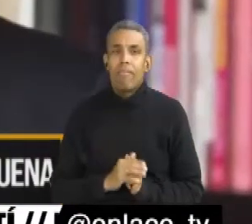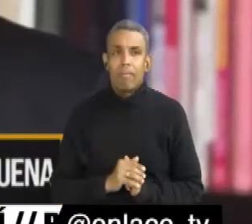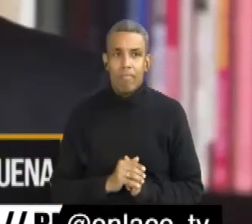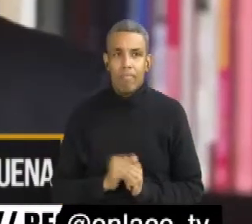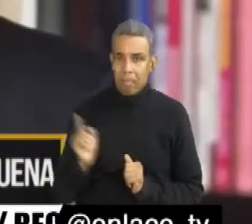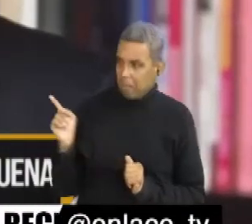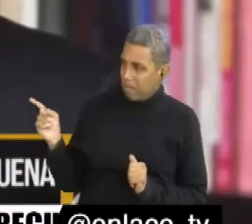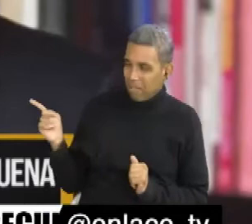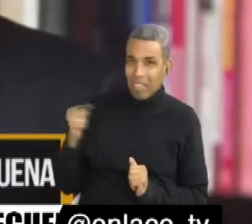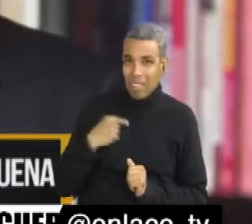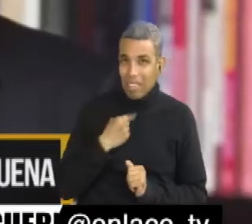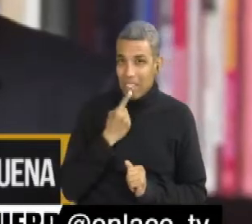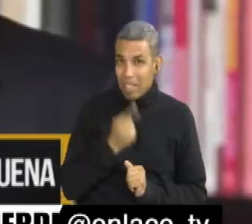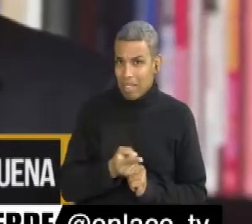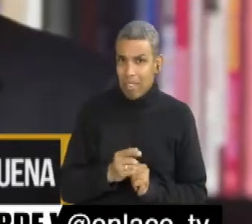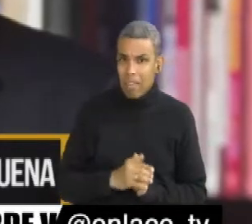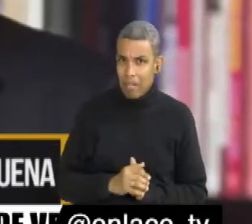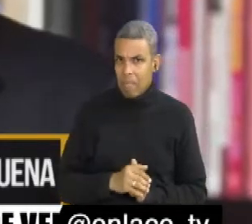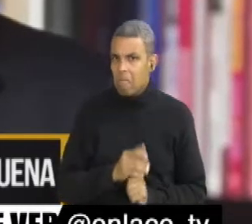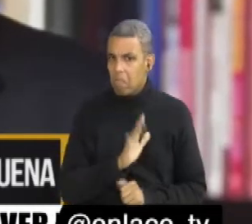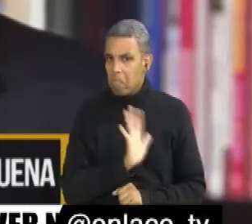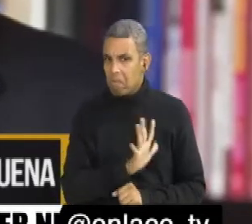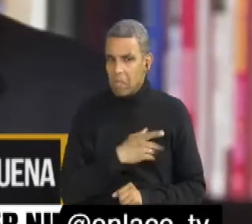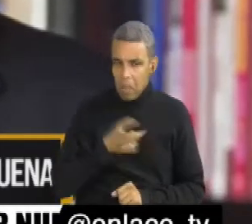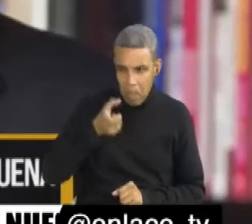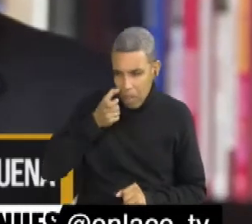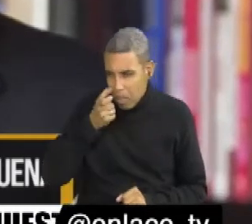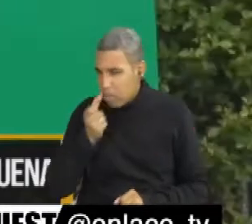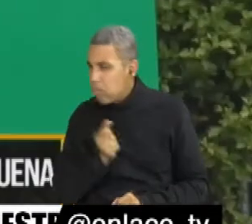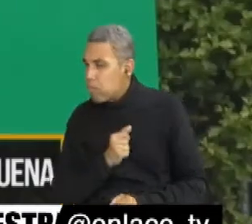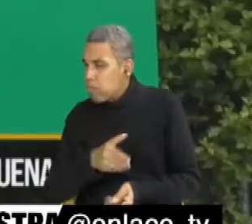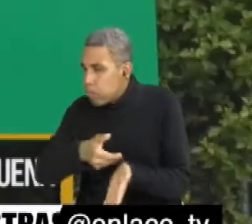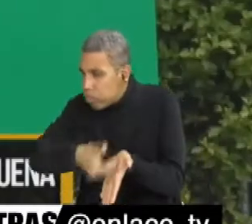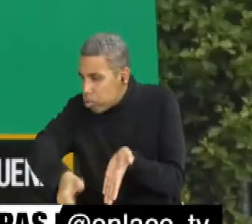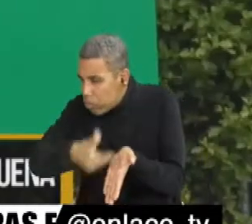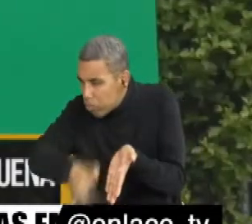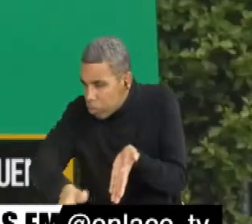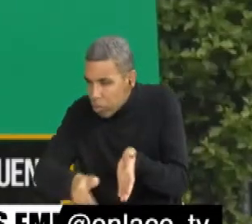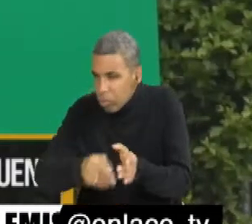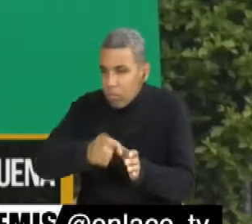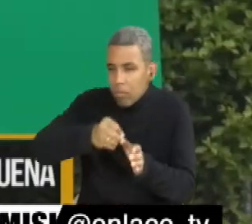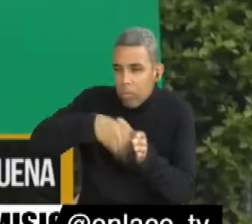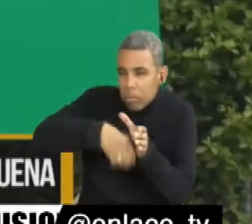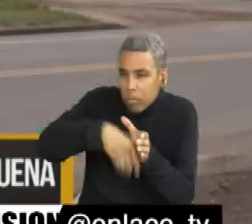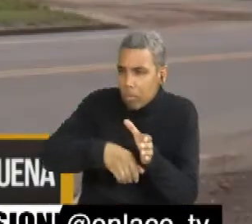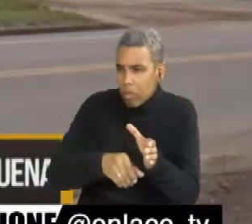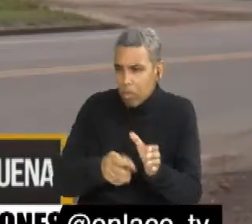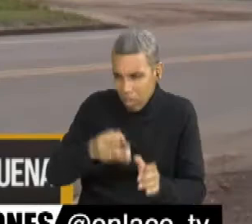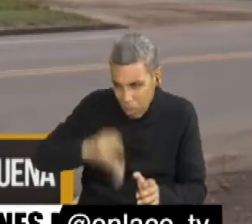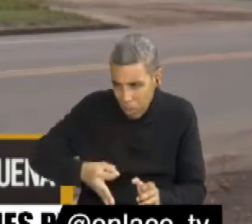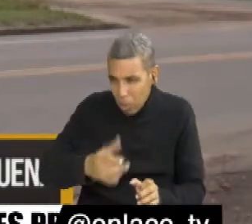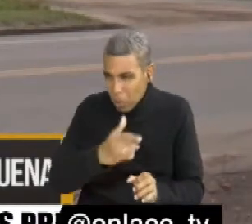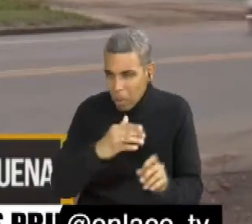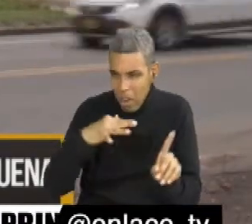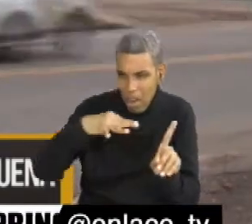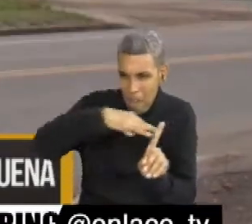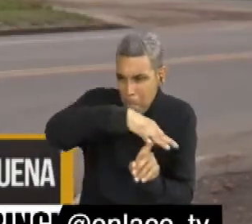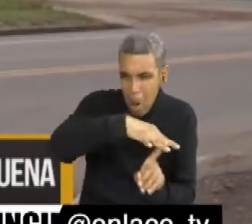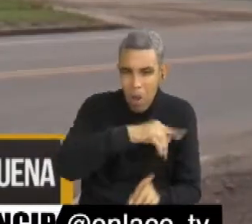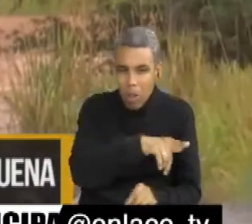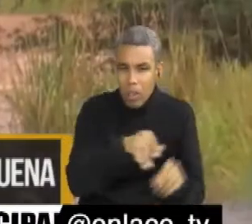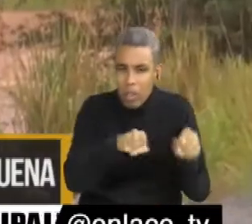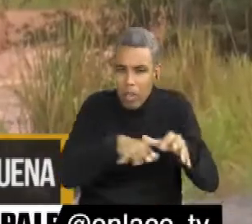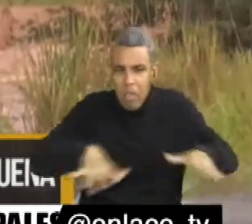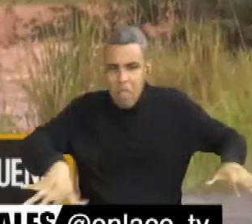Néstor Humberto Martínez, dijo que le pondrá lupa al depósito de basuras y las posibles afectaciones ambientales que este ha provocado en zona